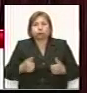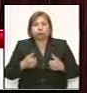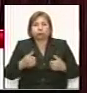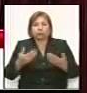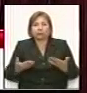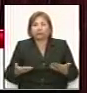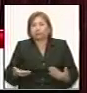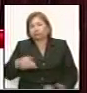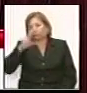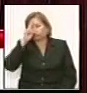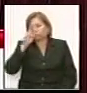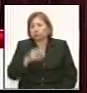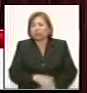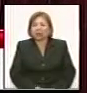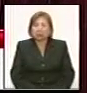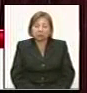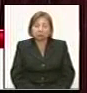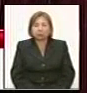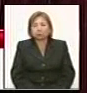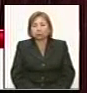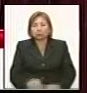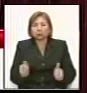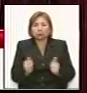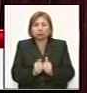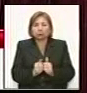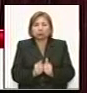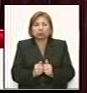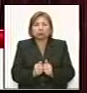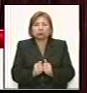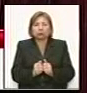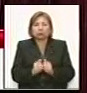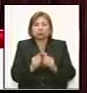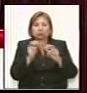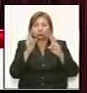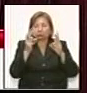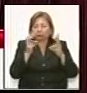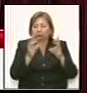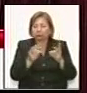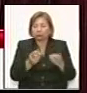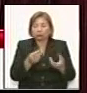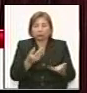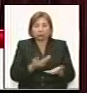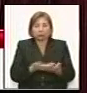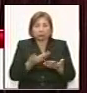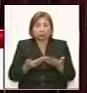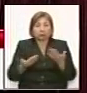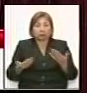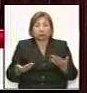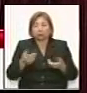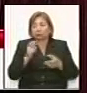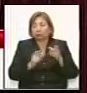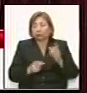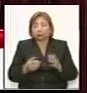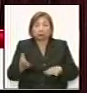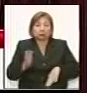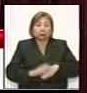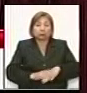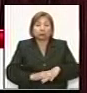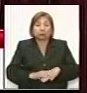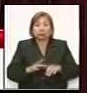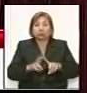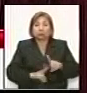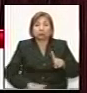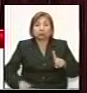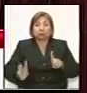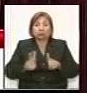política en el Perú y social del Perú, con el tema de las obras públicas sobrevaloradas, porque además